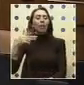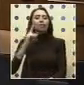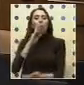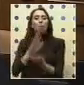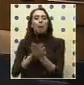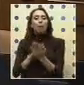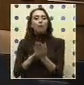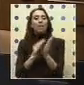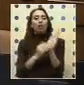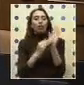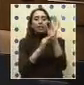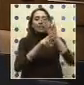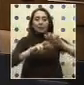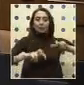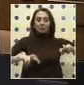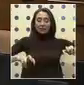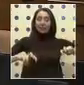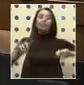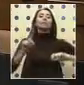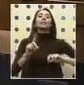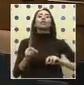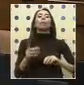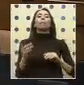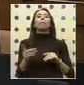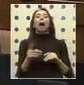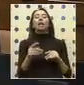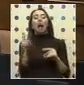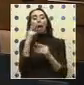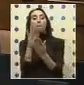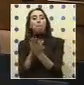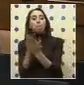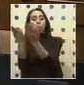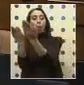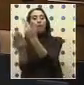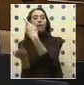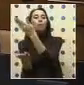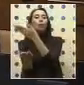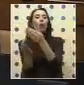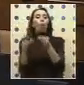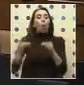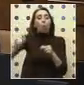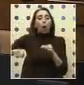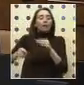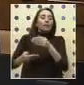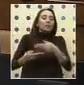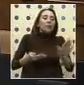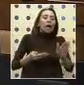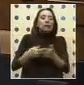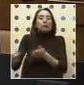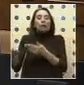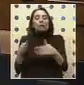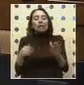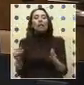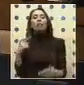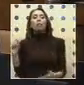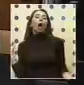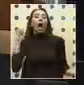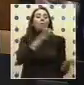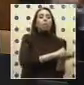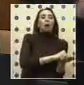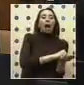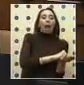hechos determinados, sino más bien para que tales pruebas sean excluidas y apelar de esta decisión y de esta forma